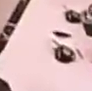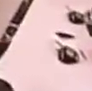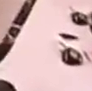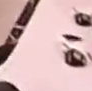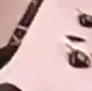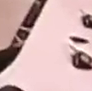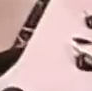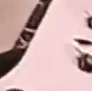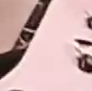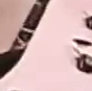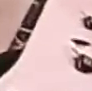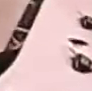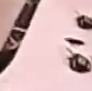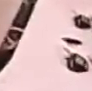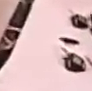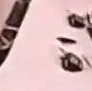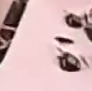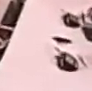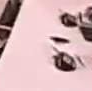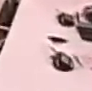mando político de la revolución.